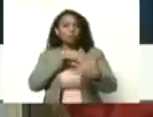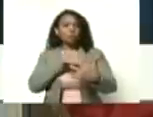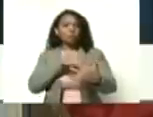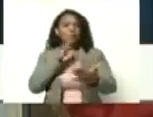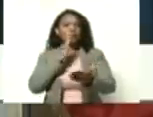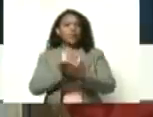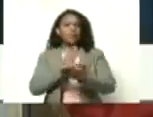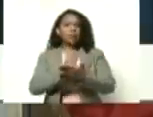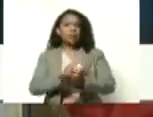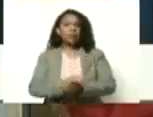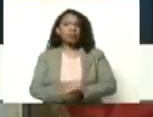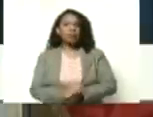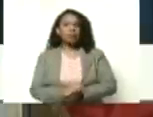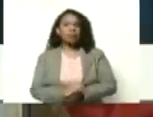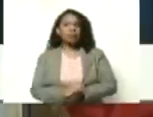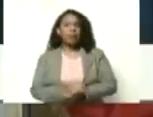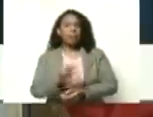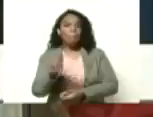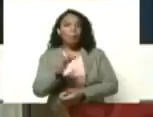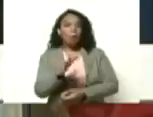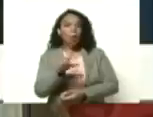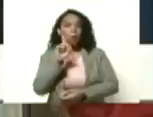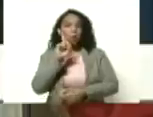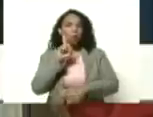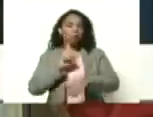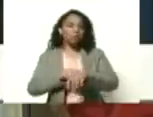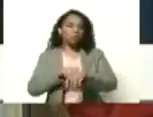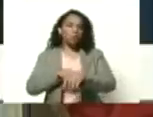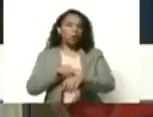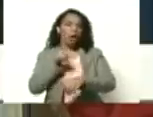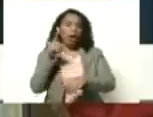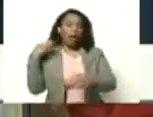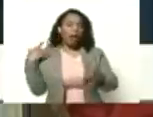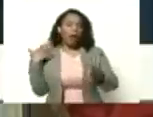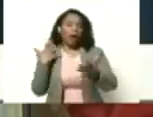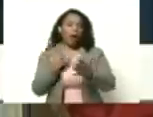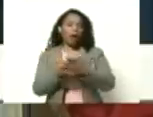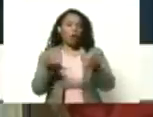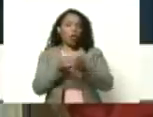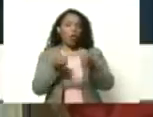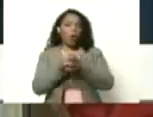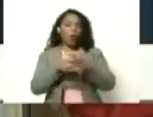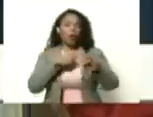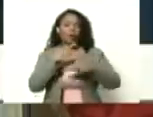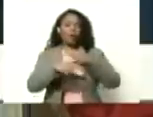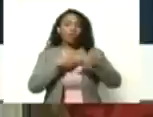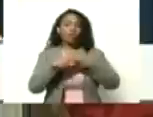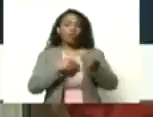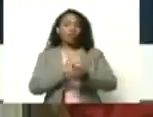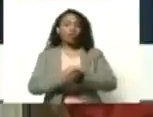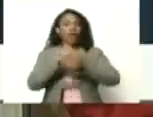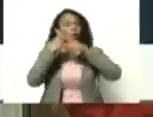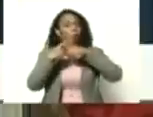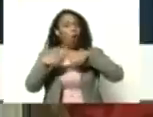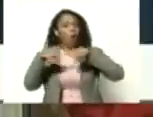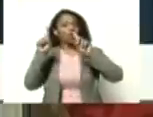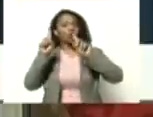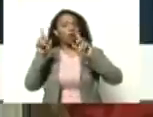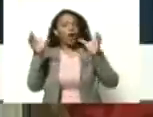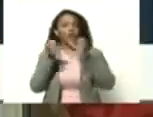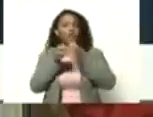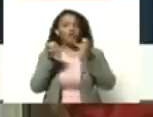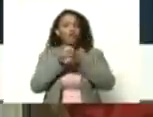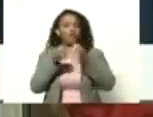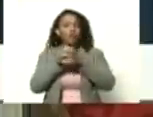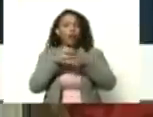preso aproximadamente una década había tengo una larga militancia revolucionaria entre otros con el partido la